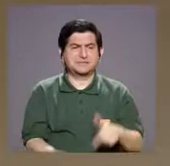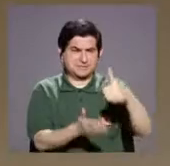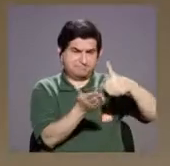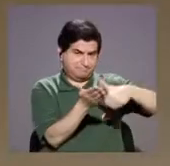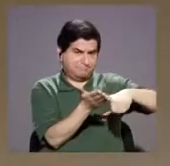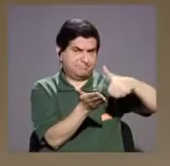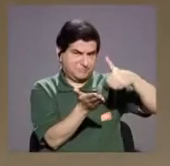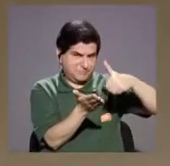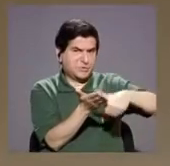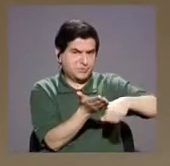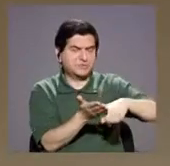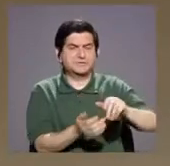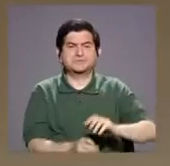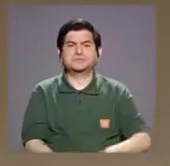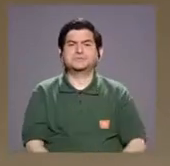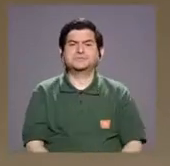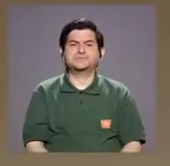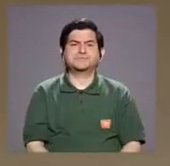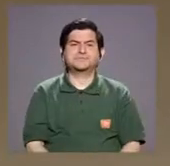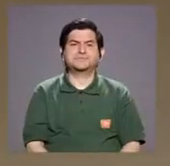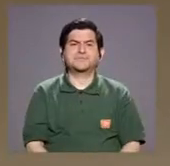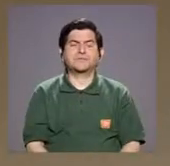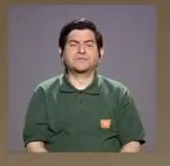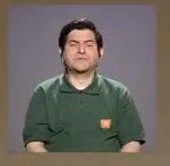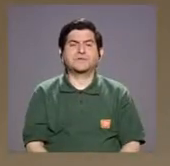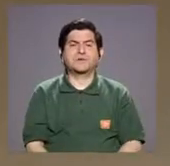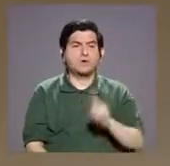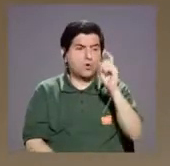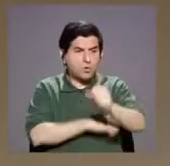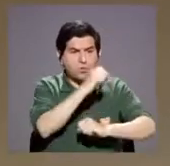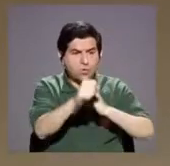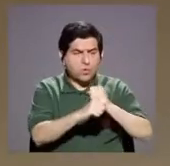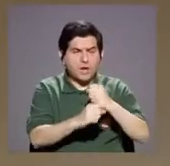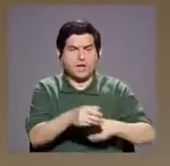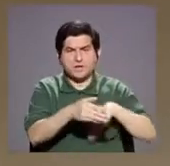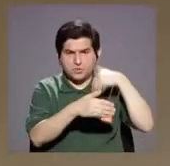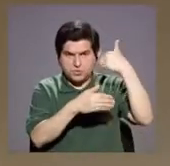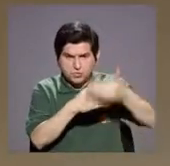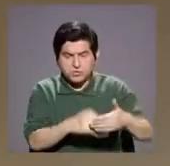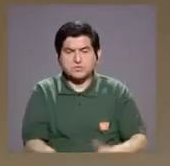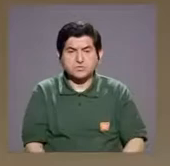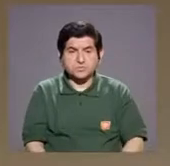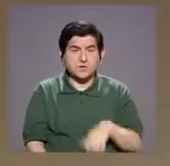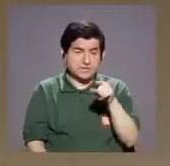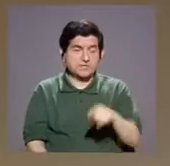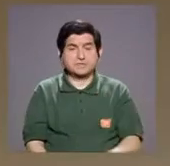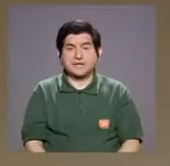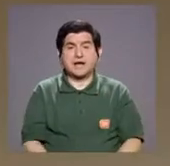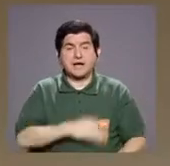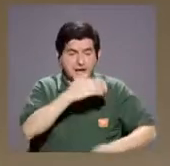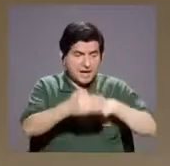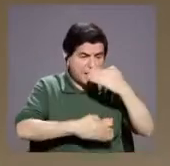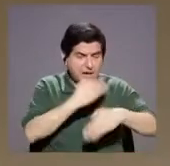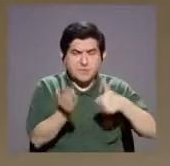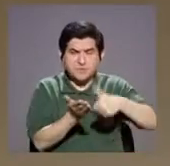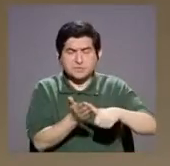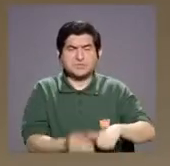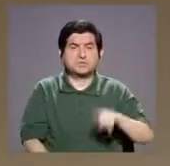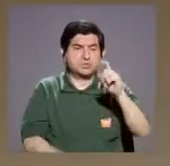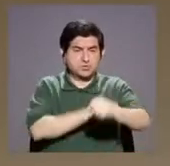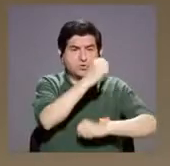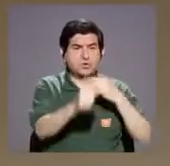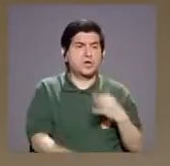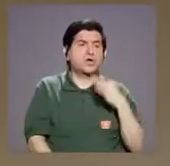pues mandado a hacer un año después le tocó una elección y dentro de un año hay otra elección